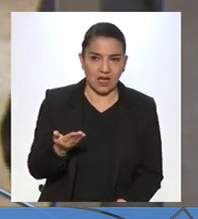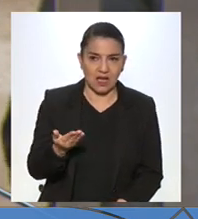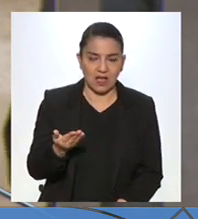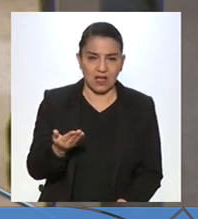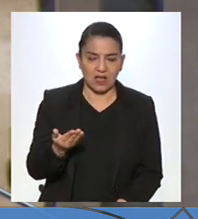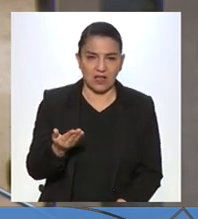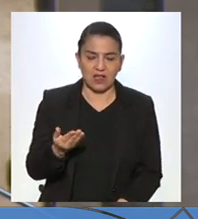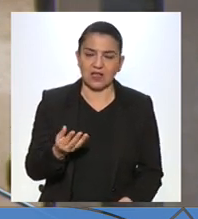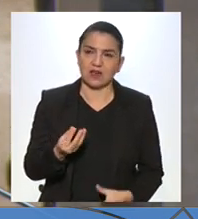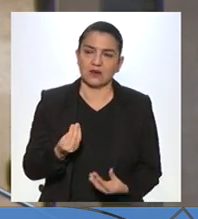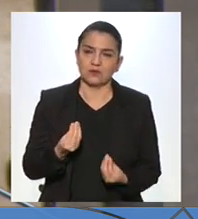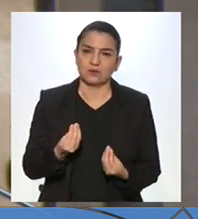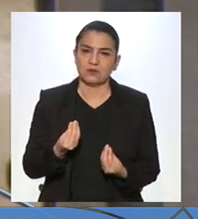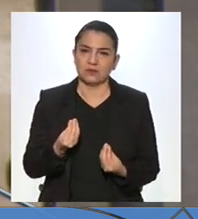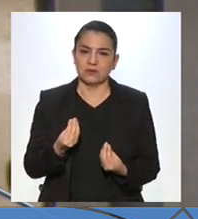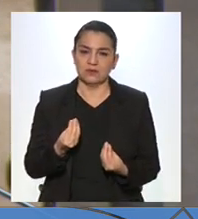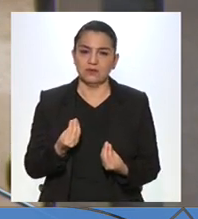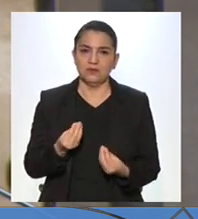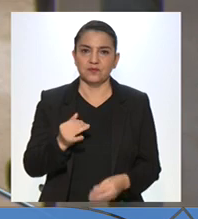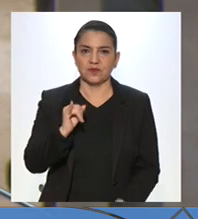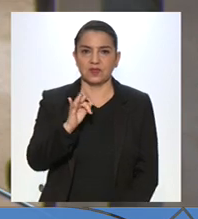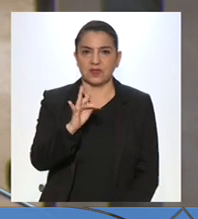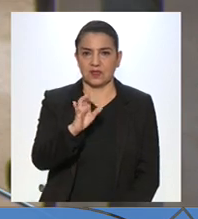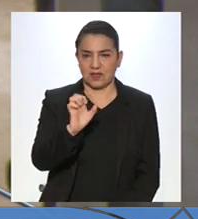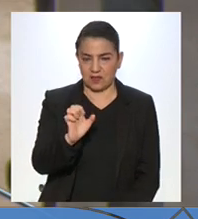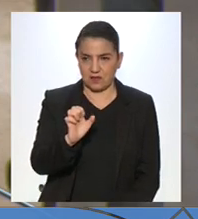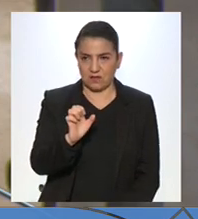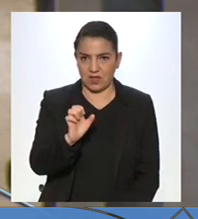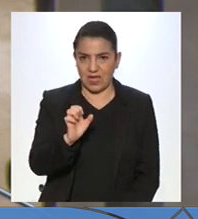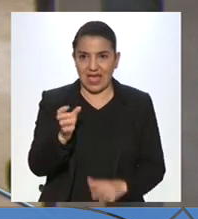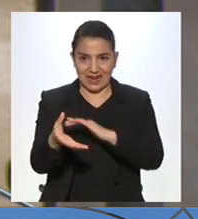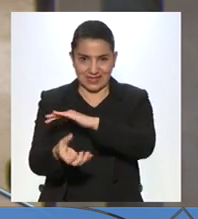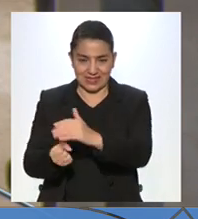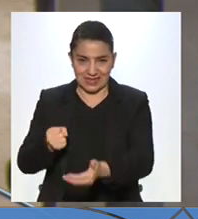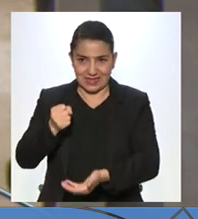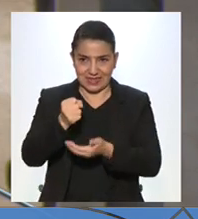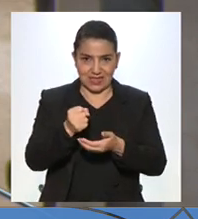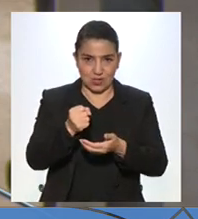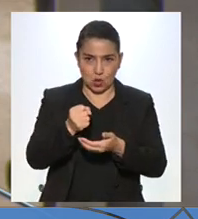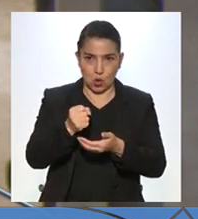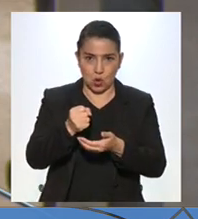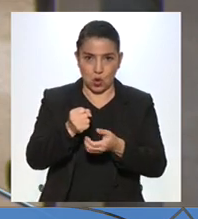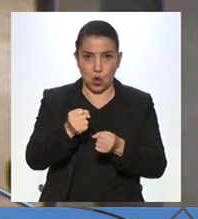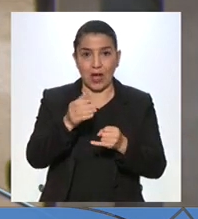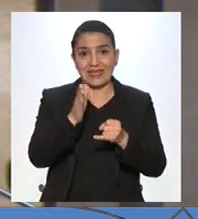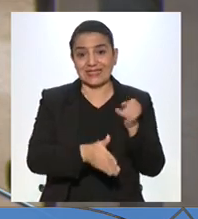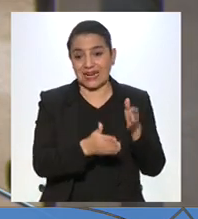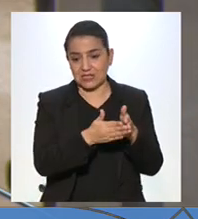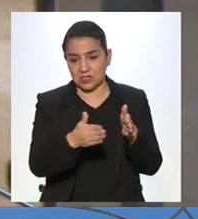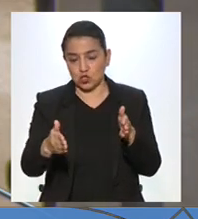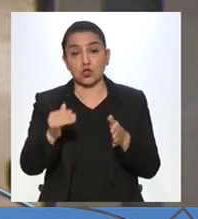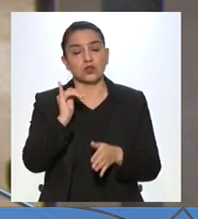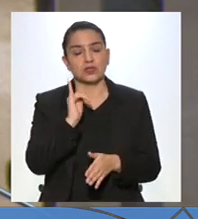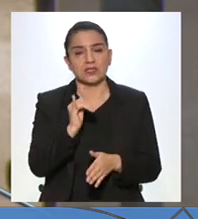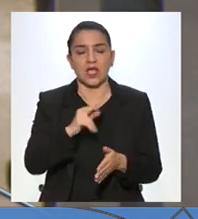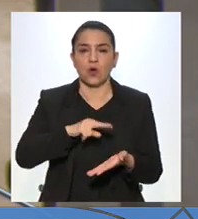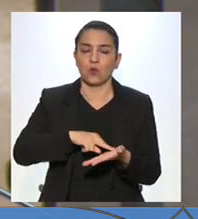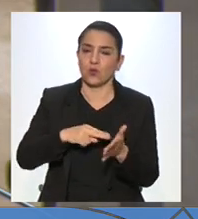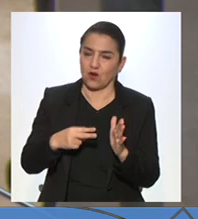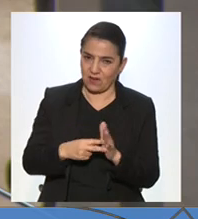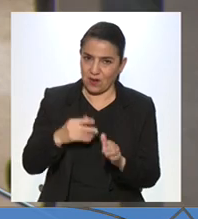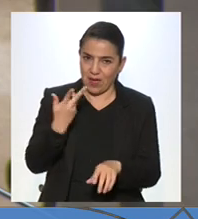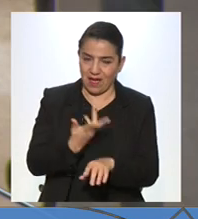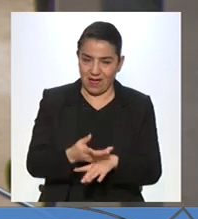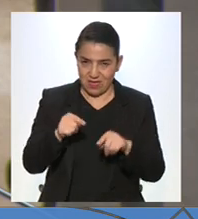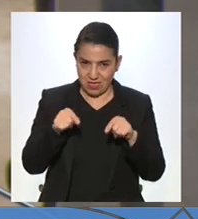a que el IFE y los retiros son transitorios, por supuesto que lo son. El problema que tenemos acá, en